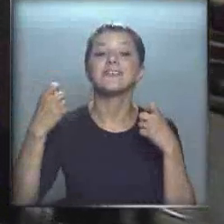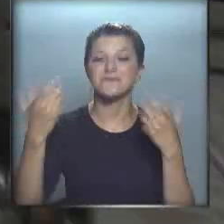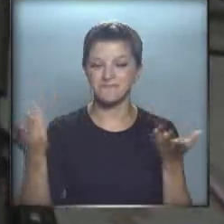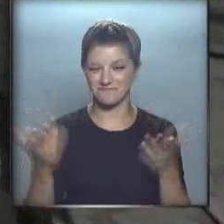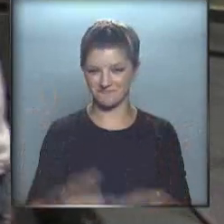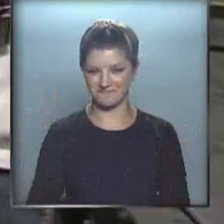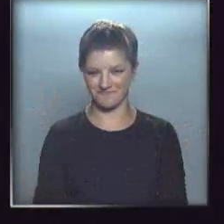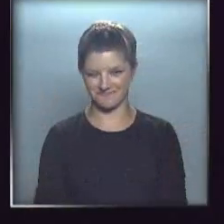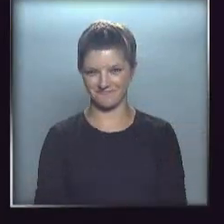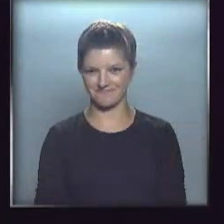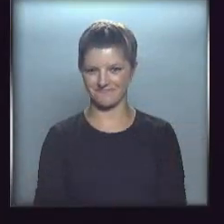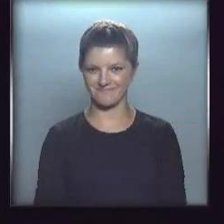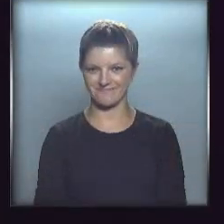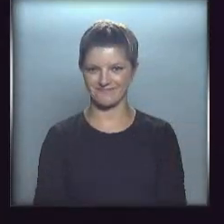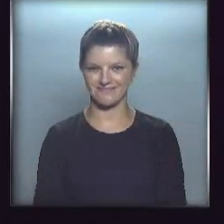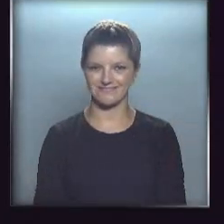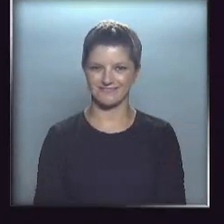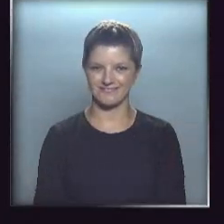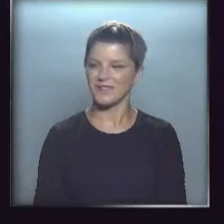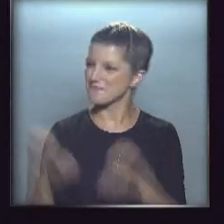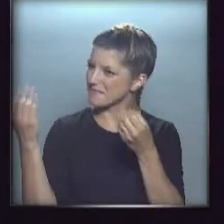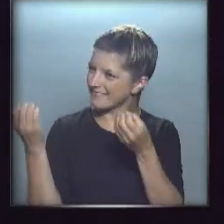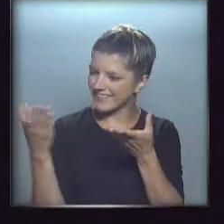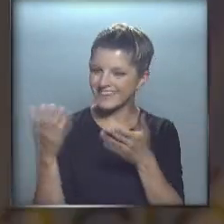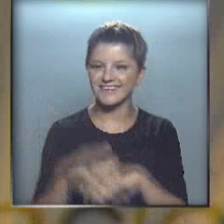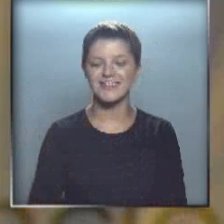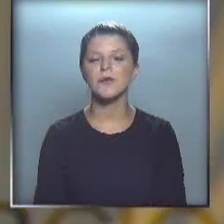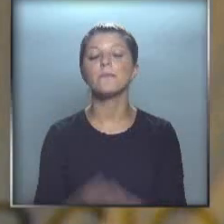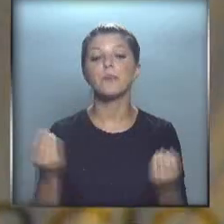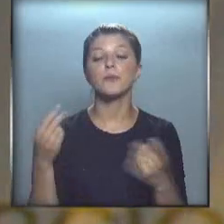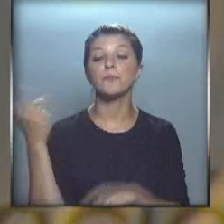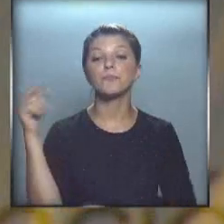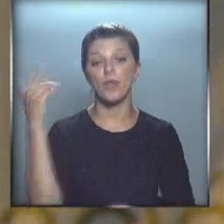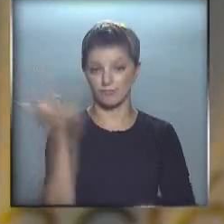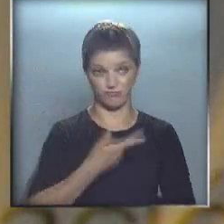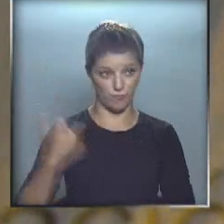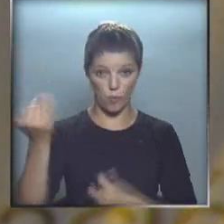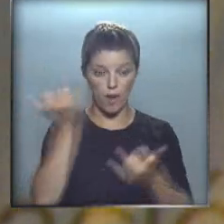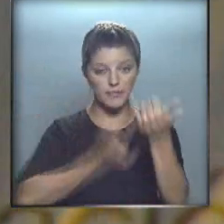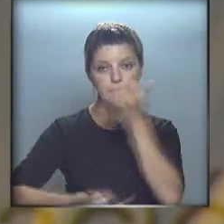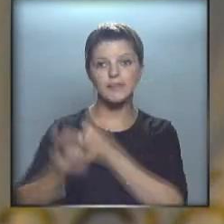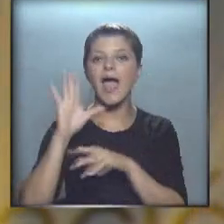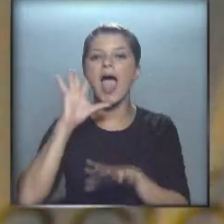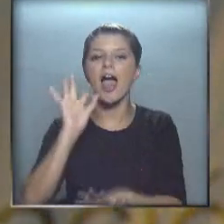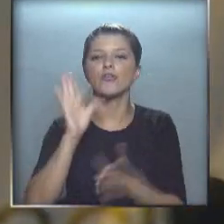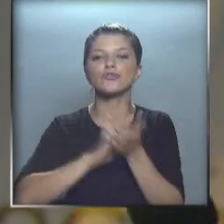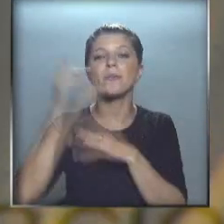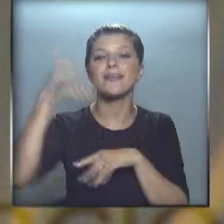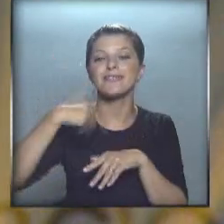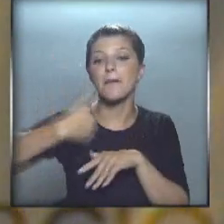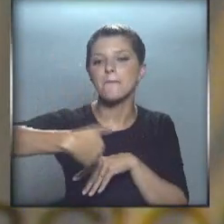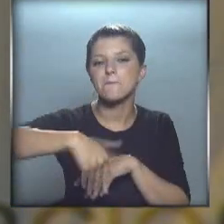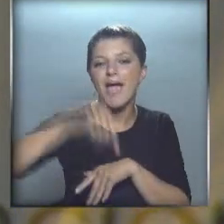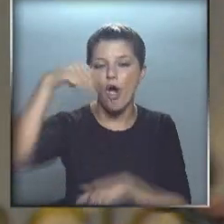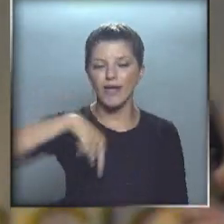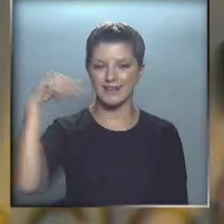Muy bien, muy bien. Todo un anfitrión, muy bien. Bueno, cuénteme, expectativas, a ver quién quiere avanzar sobre este estreno que a partir de las